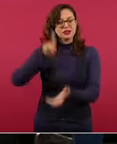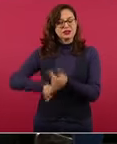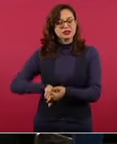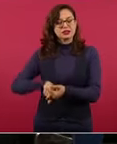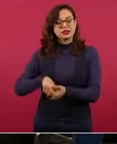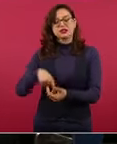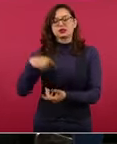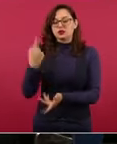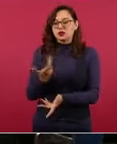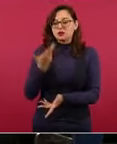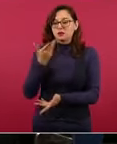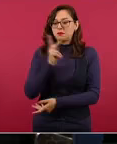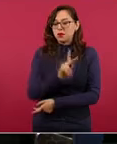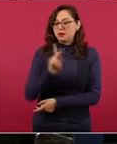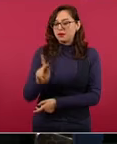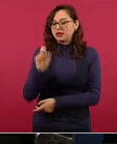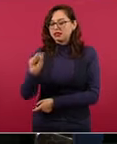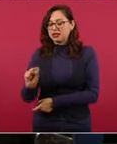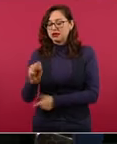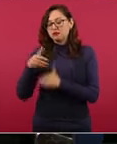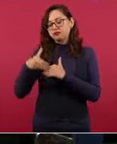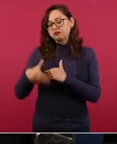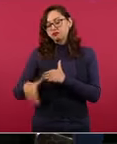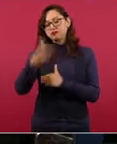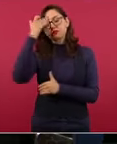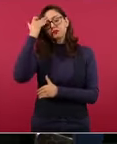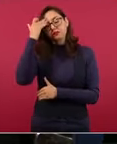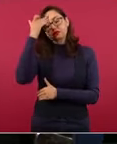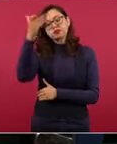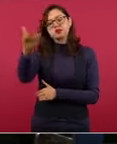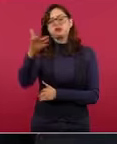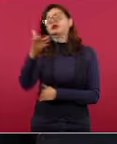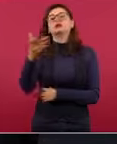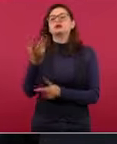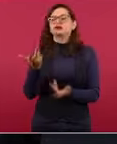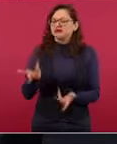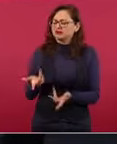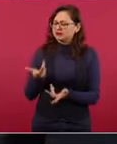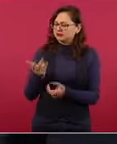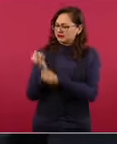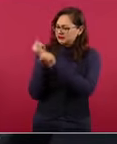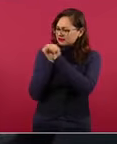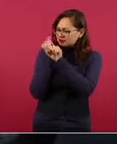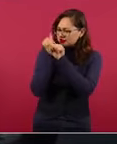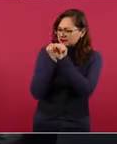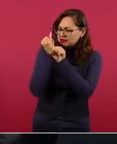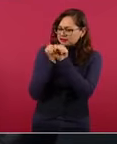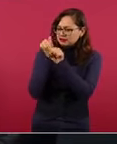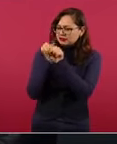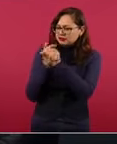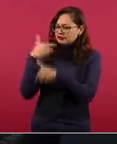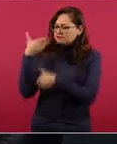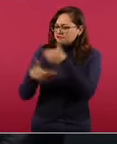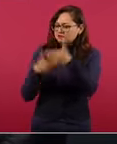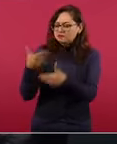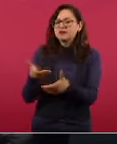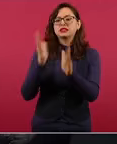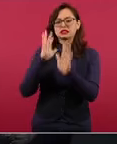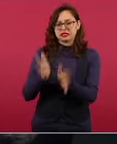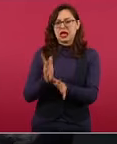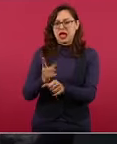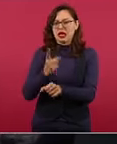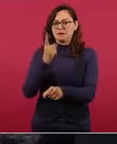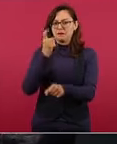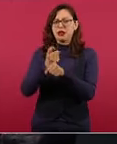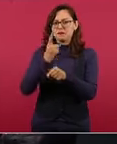de prestación de servicios a largo plazo y esta operación que ha sido investigada por contralínea de la cual hemos publicado en la primera parte vendrán otras